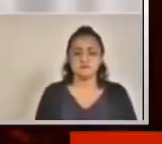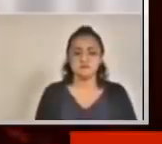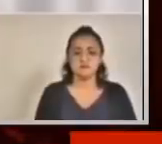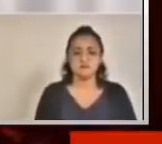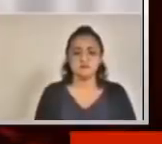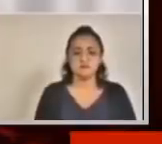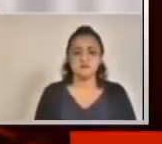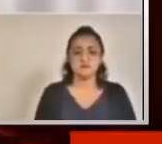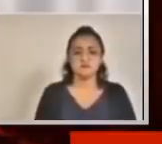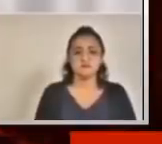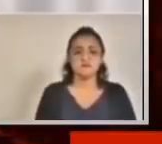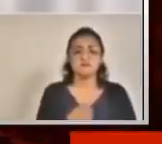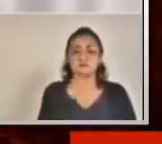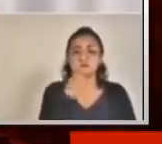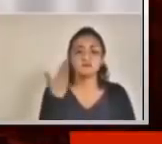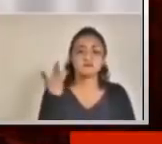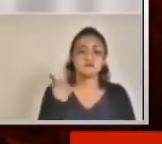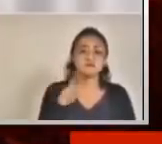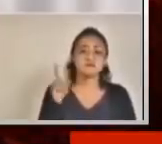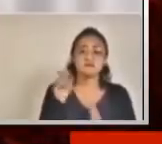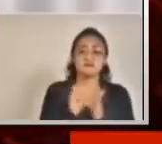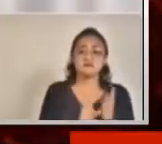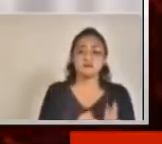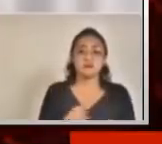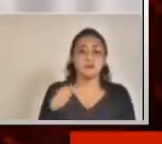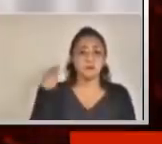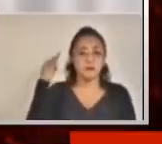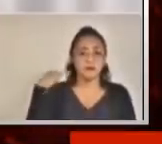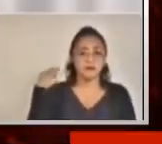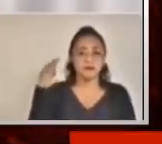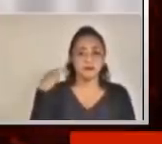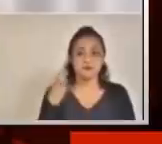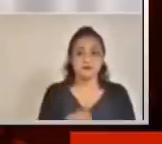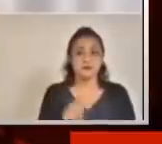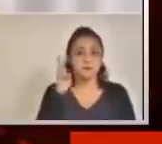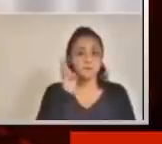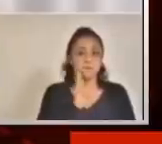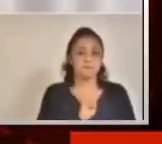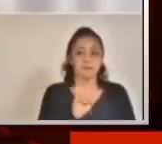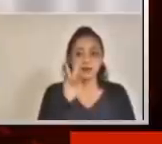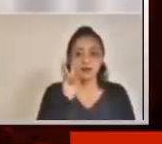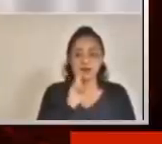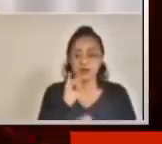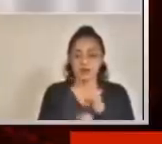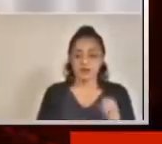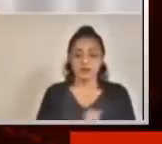allá en el mes de marzo en un viaje internacional